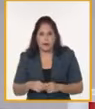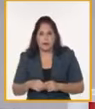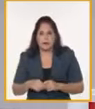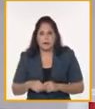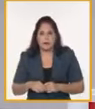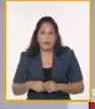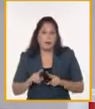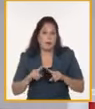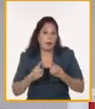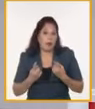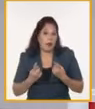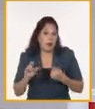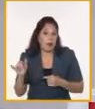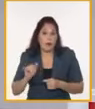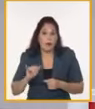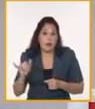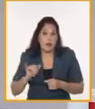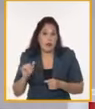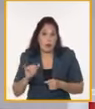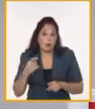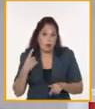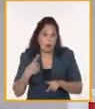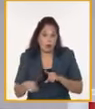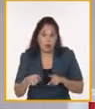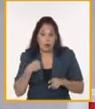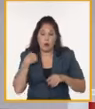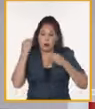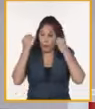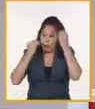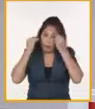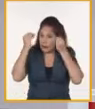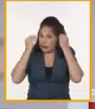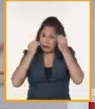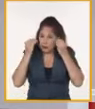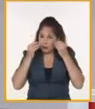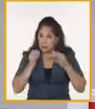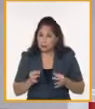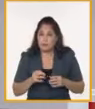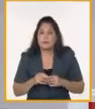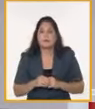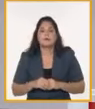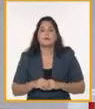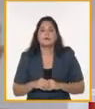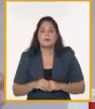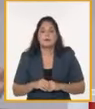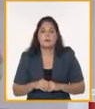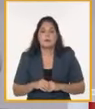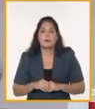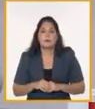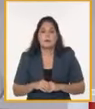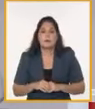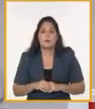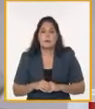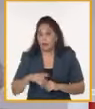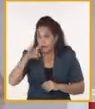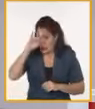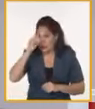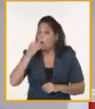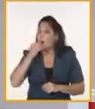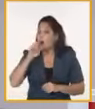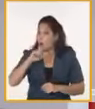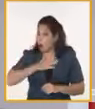sin embargo también hay una cuestión que también se estuvo eh viendo mucho y que se ha autorizado que usted sí puede ser un trabajo por cuenta